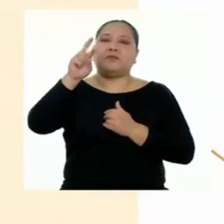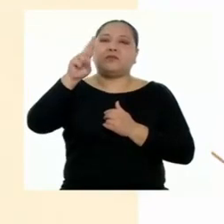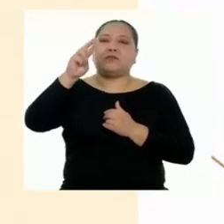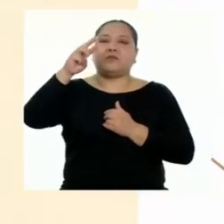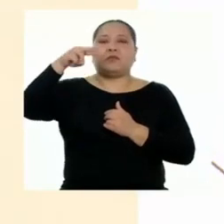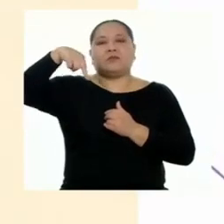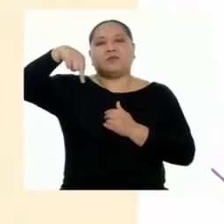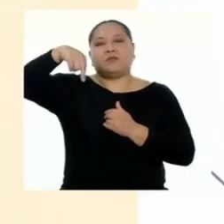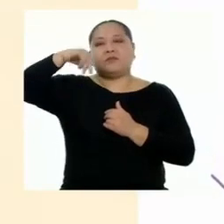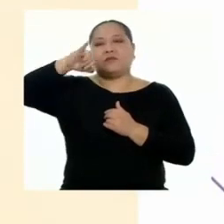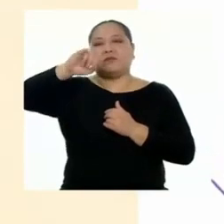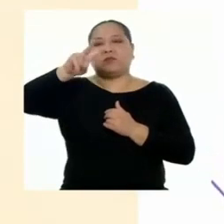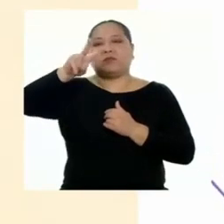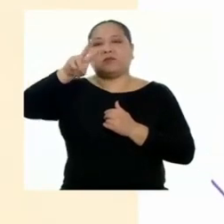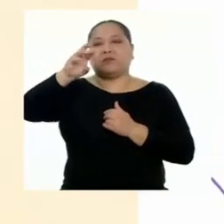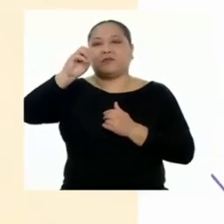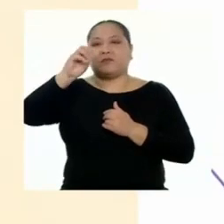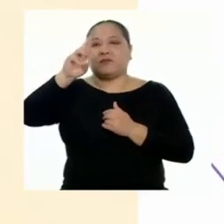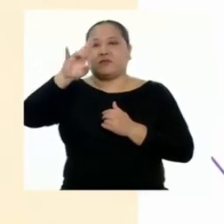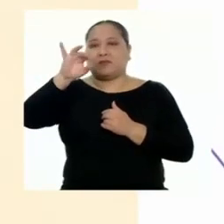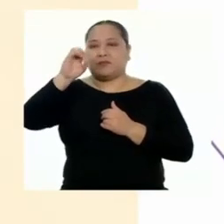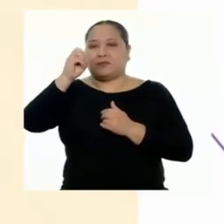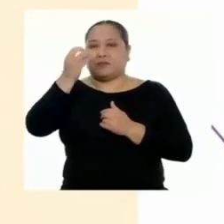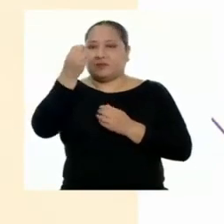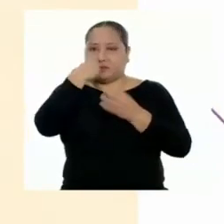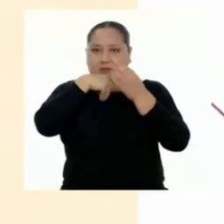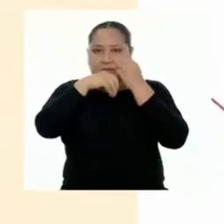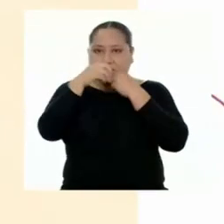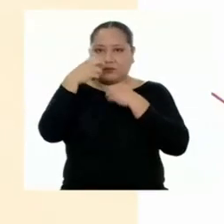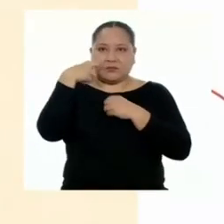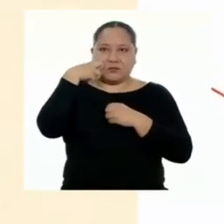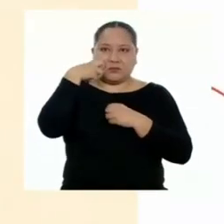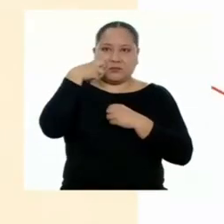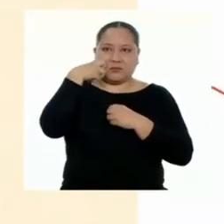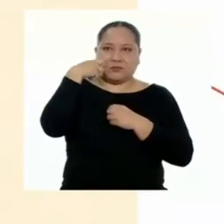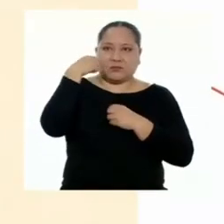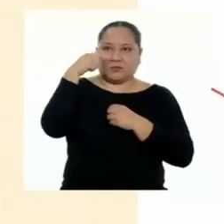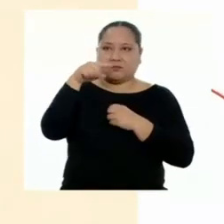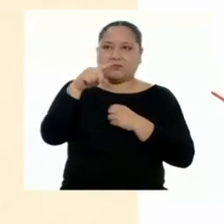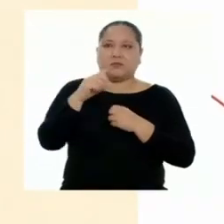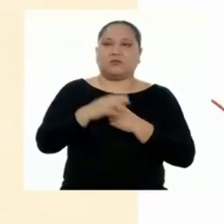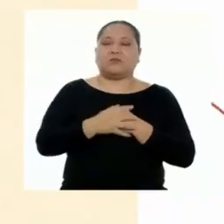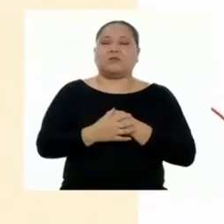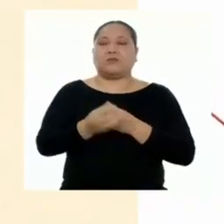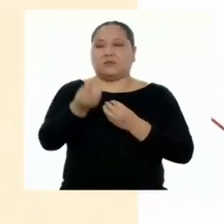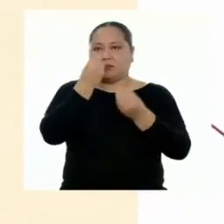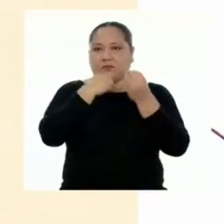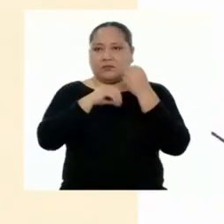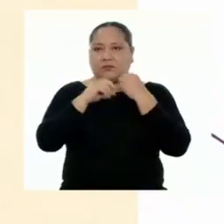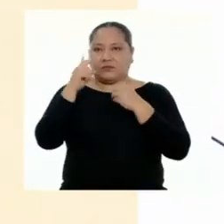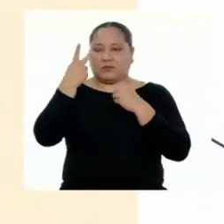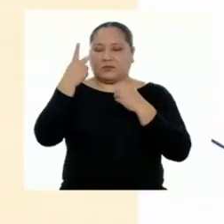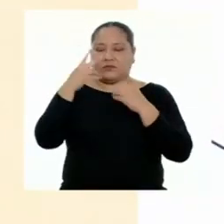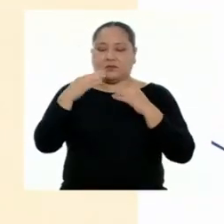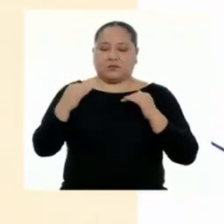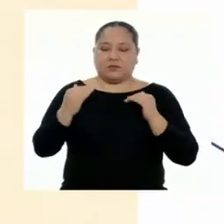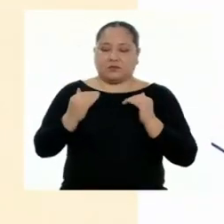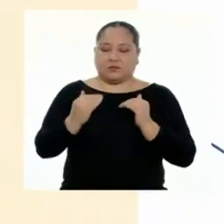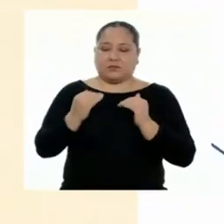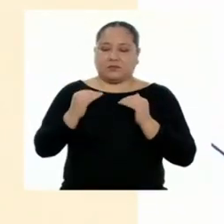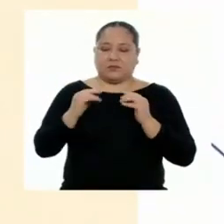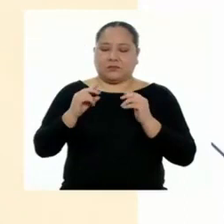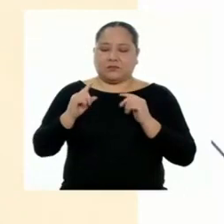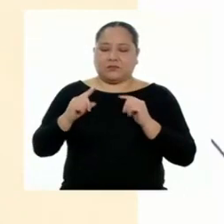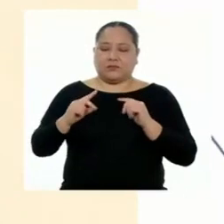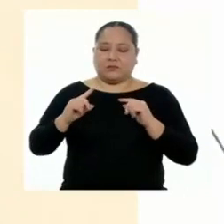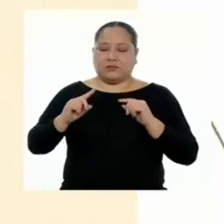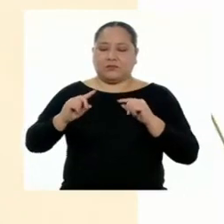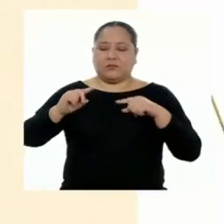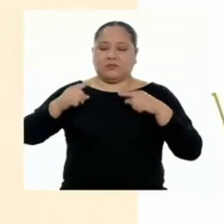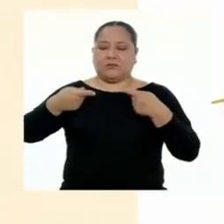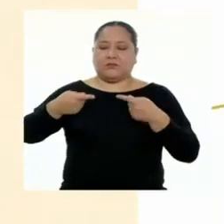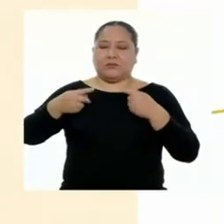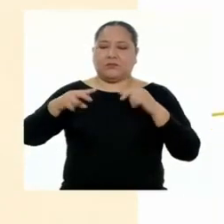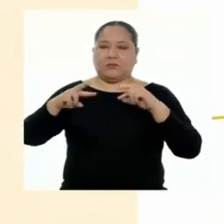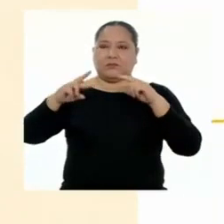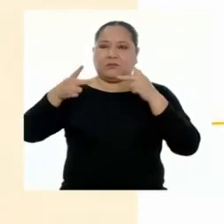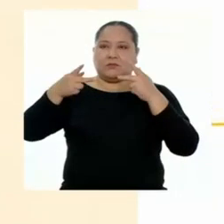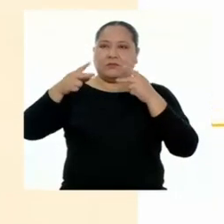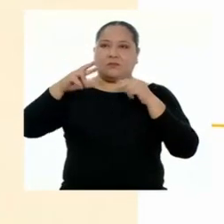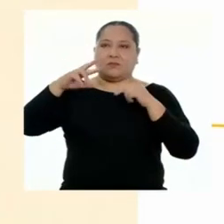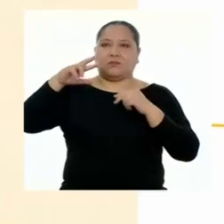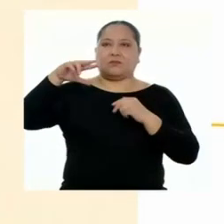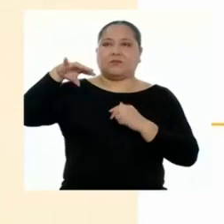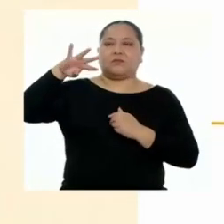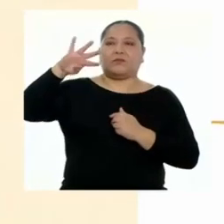el puma, entre otros. Ellos son los consumidores secundarios. El cuarto nivel trófico lo ocupan